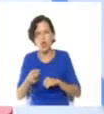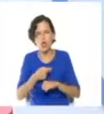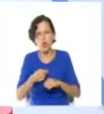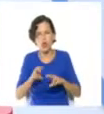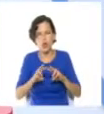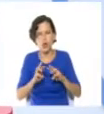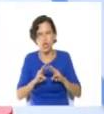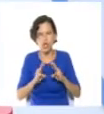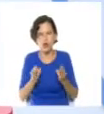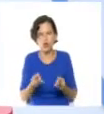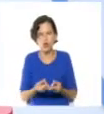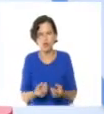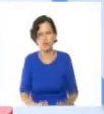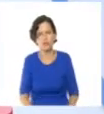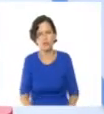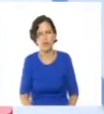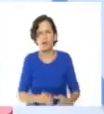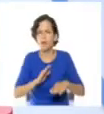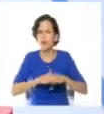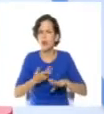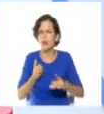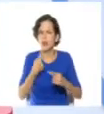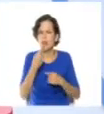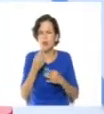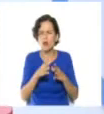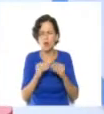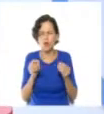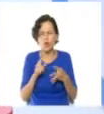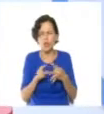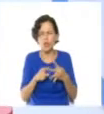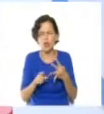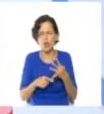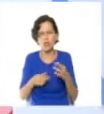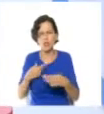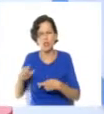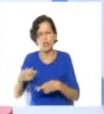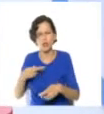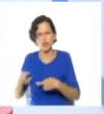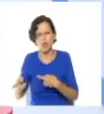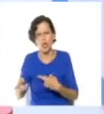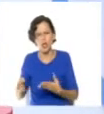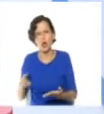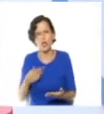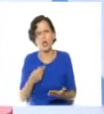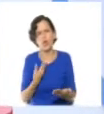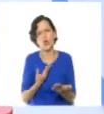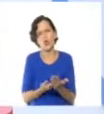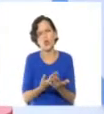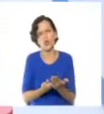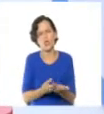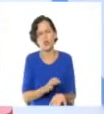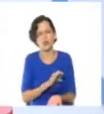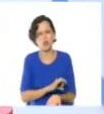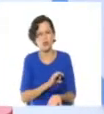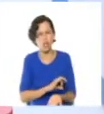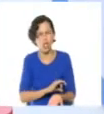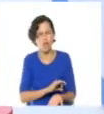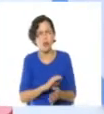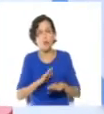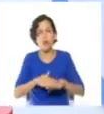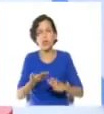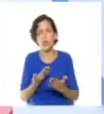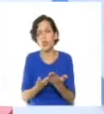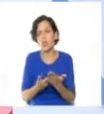mundo entero. ¿Por qué digo todo esto relacionado con el contrato social? Porque el contrato social, queridos